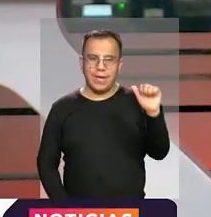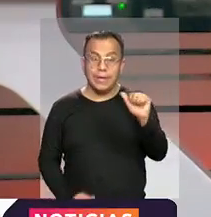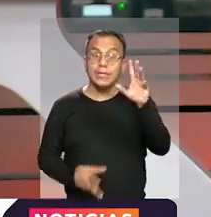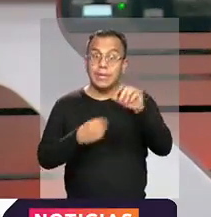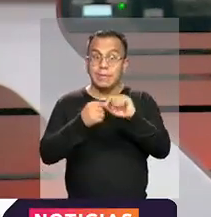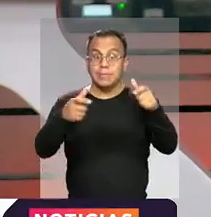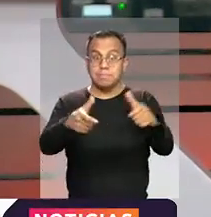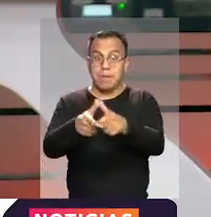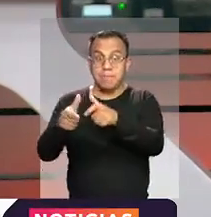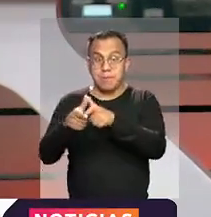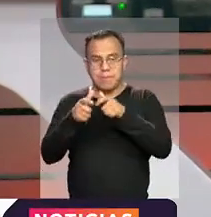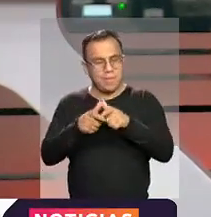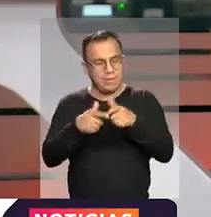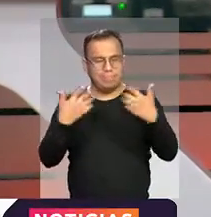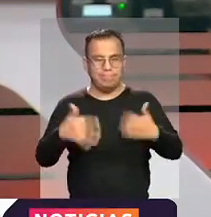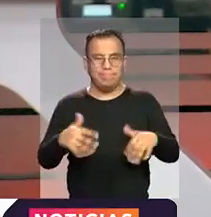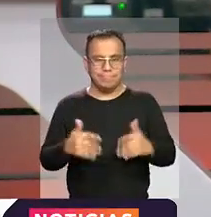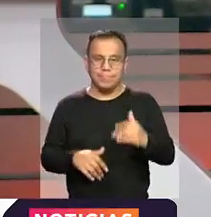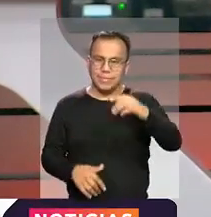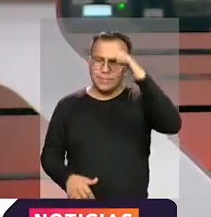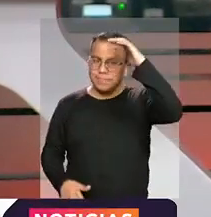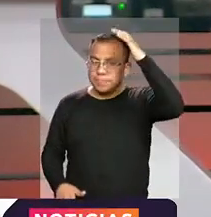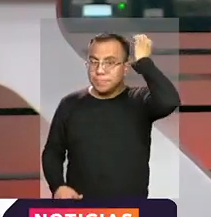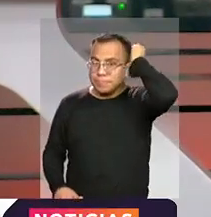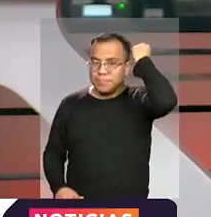minorías y el triunfo indiscutible de francia- márquez